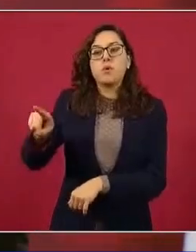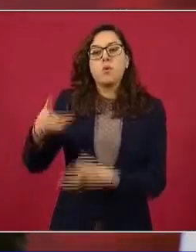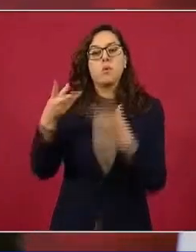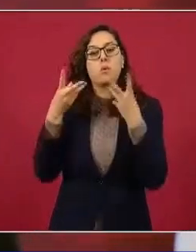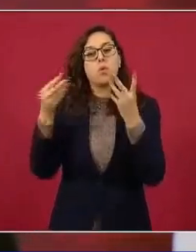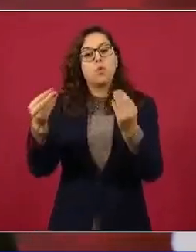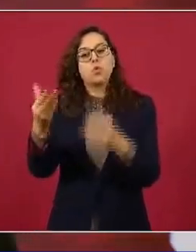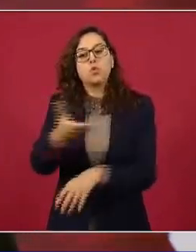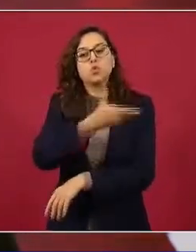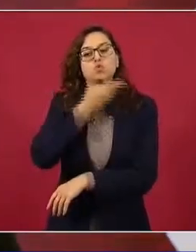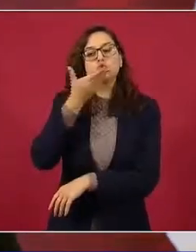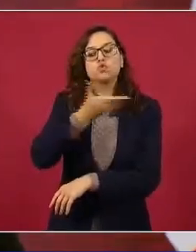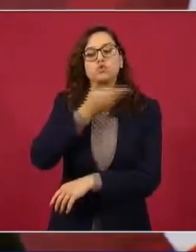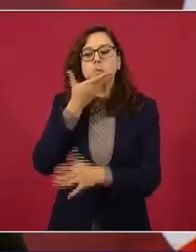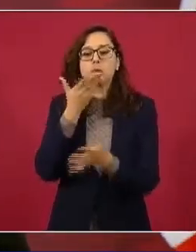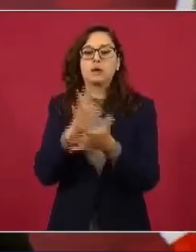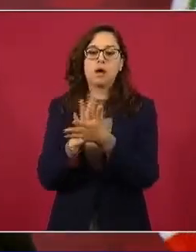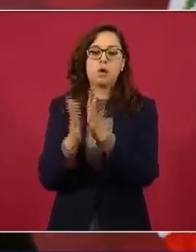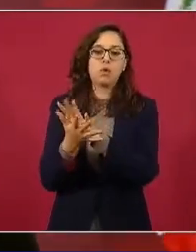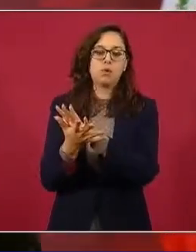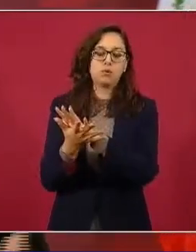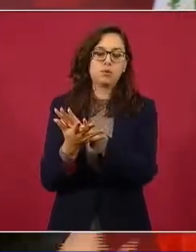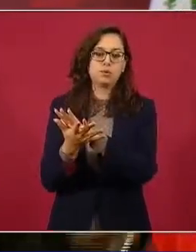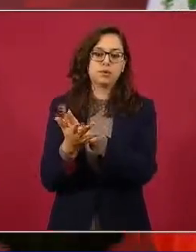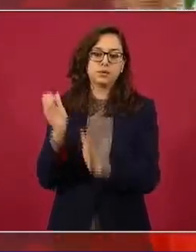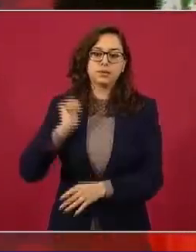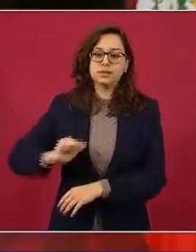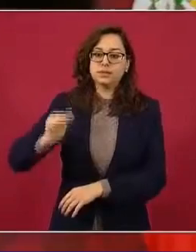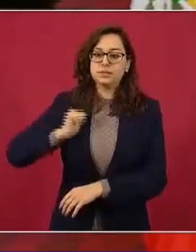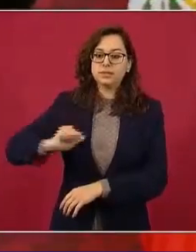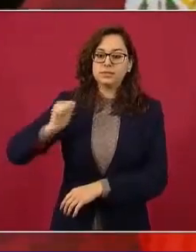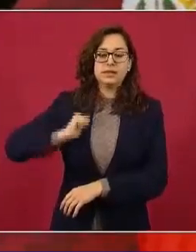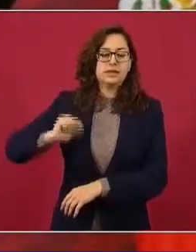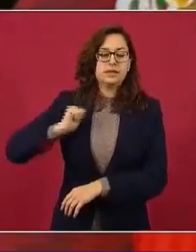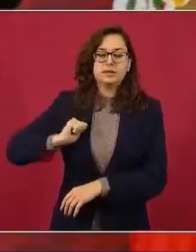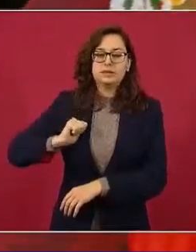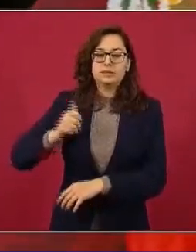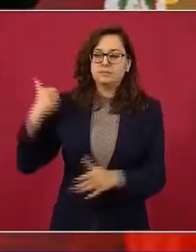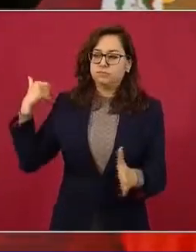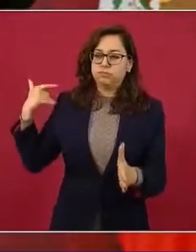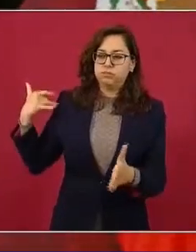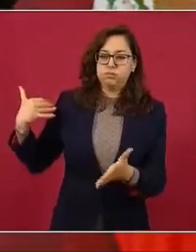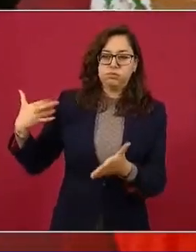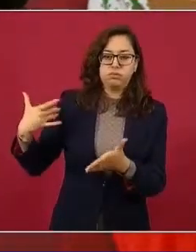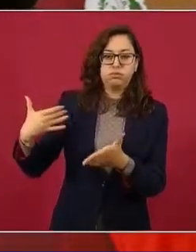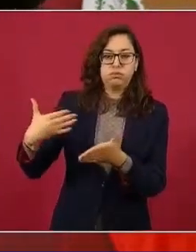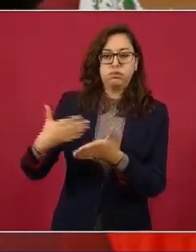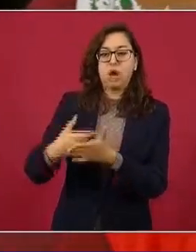una promiscuidad